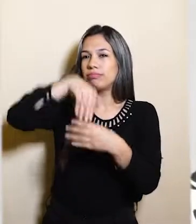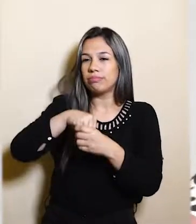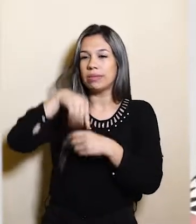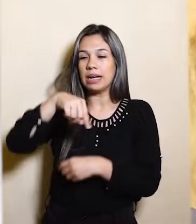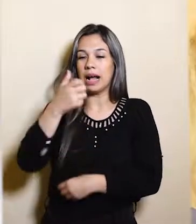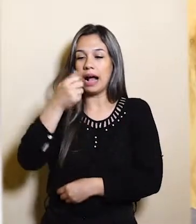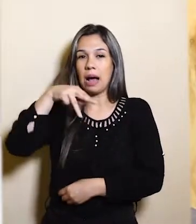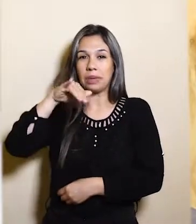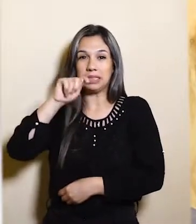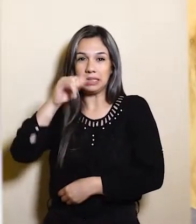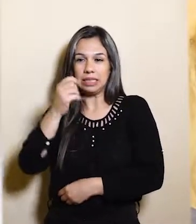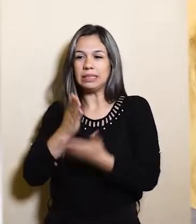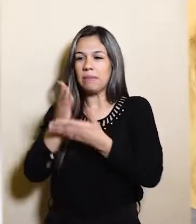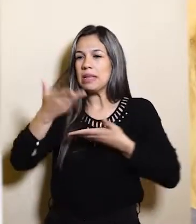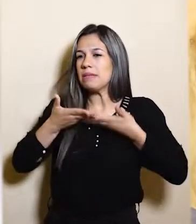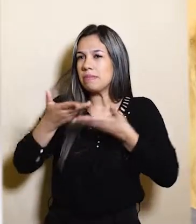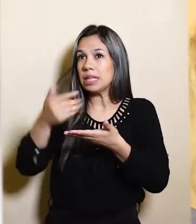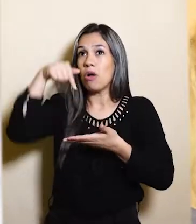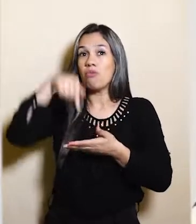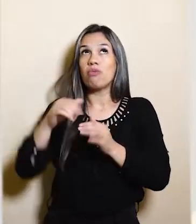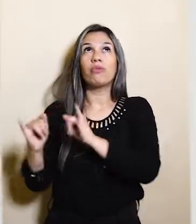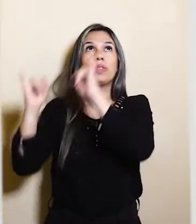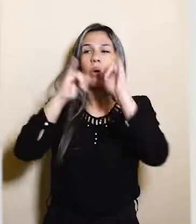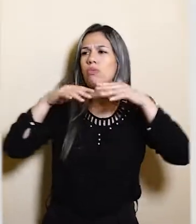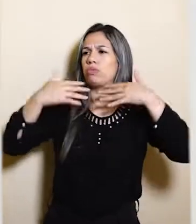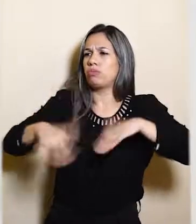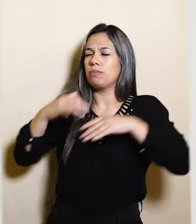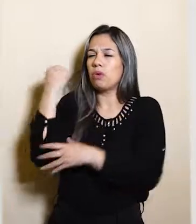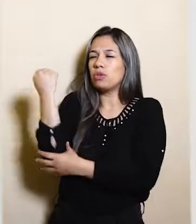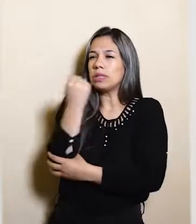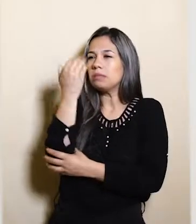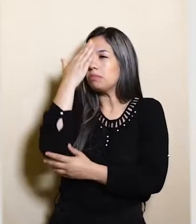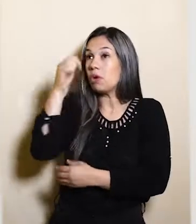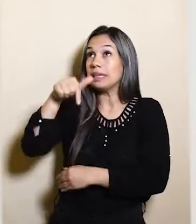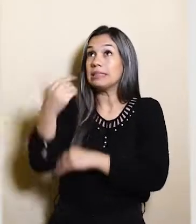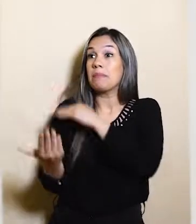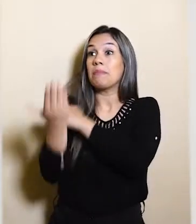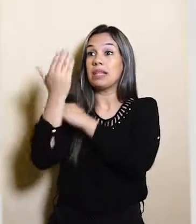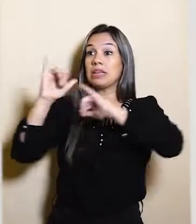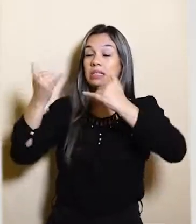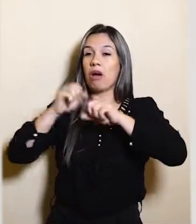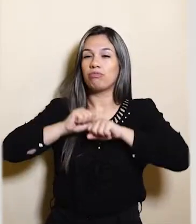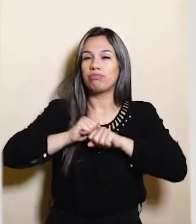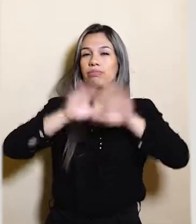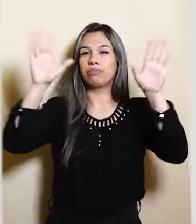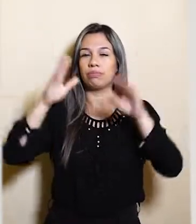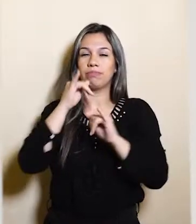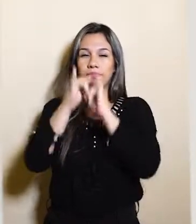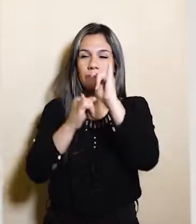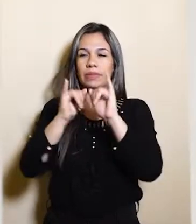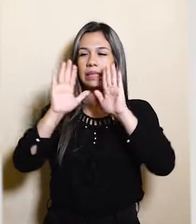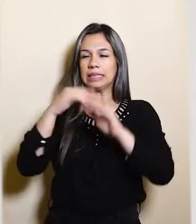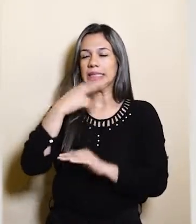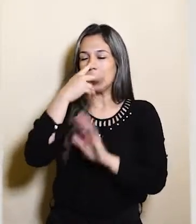me convoca y para un día tan especial como el de hoy, porque esta mañana se hizo la presentación y yo quiero mostrarlo. Quiero mostrar